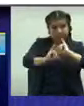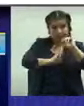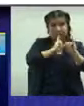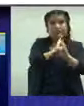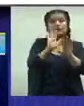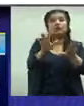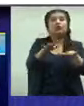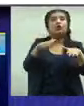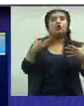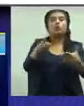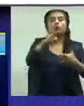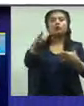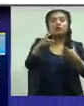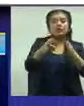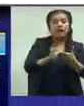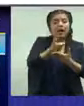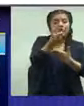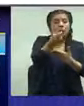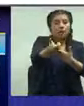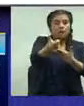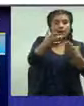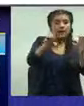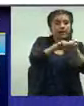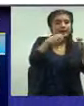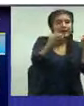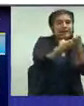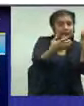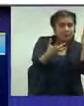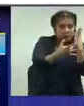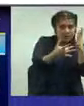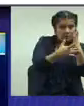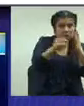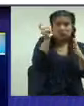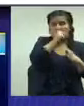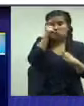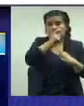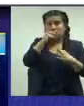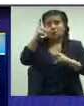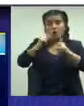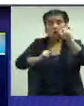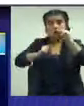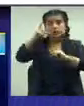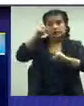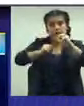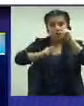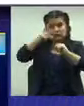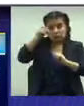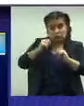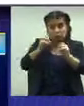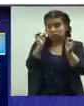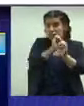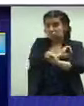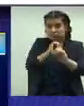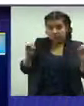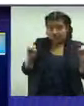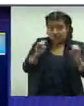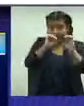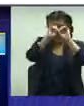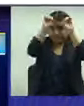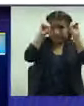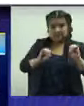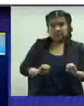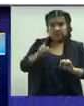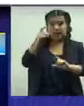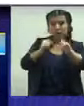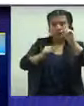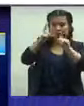cómo van a hacer para equipar y abastecer si no tienen levantadas licitaciones o cotizaciones. Inclusive, las